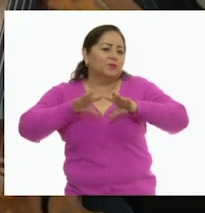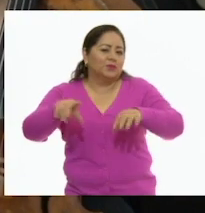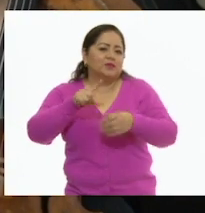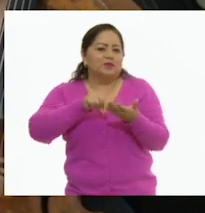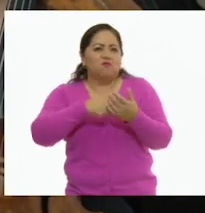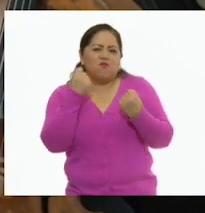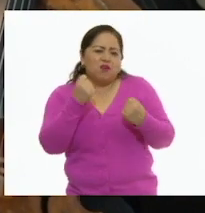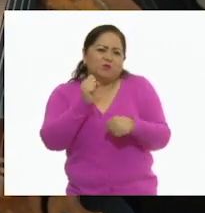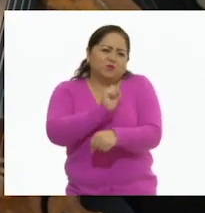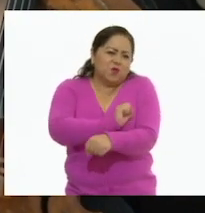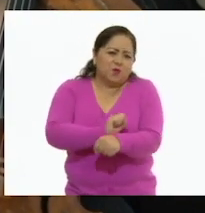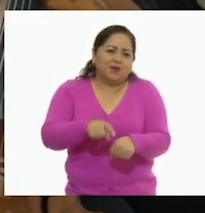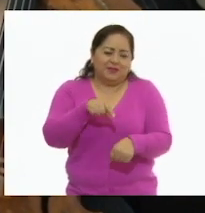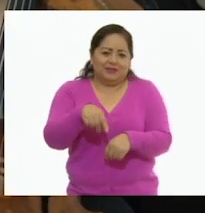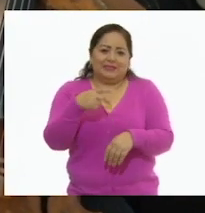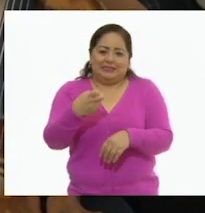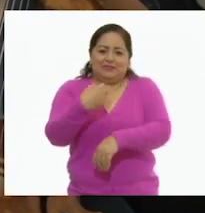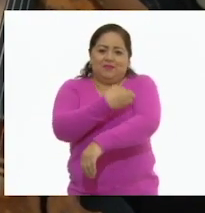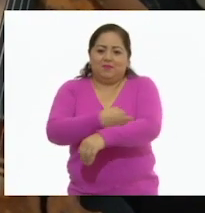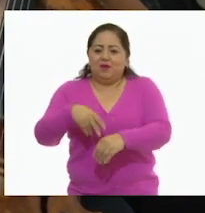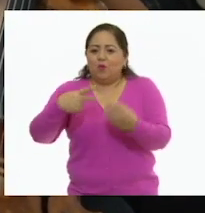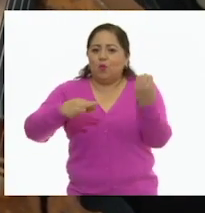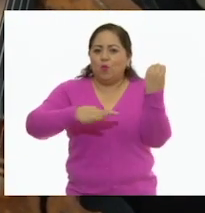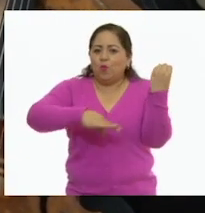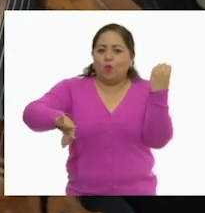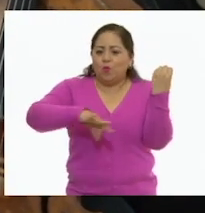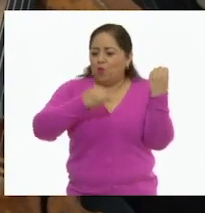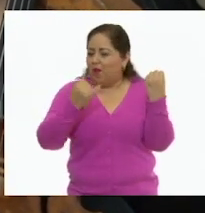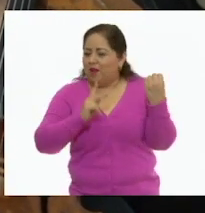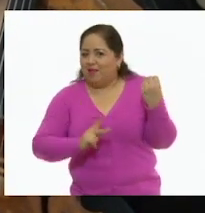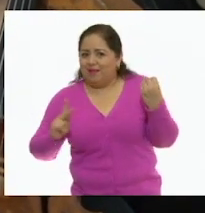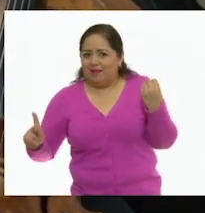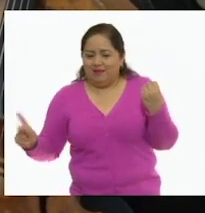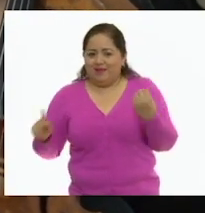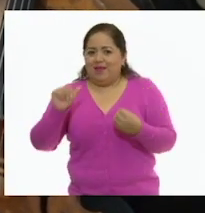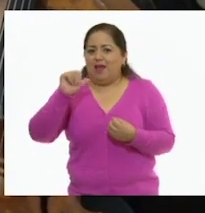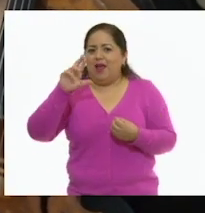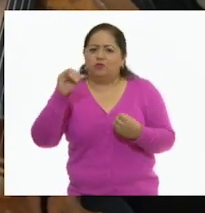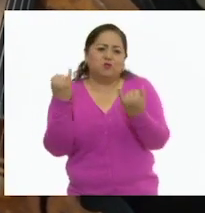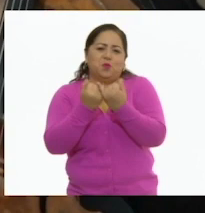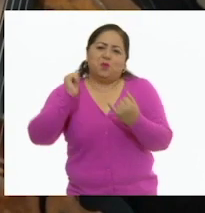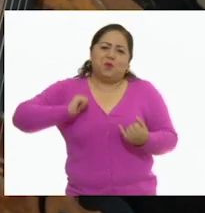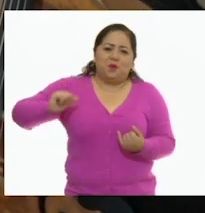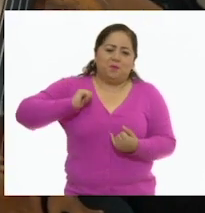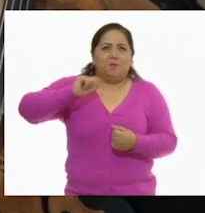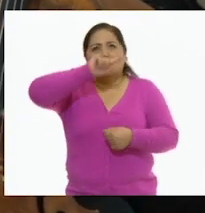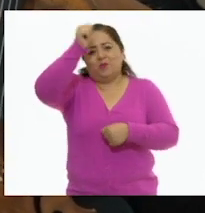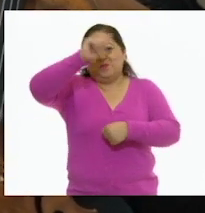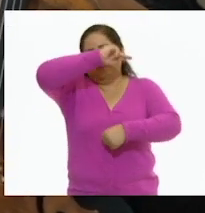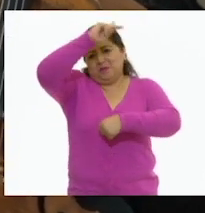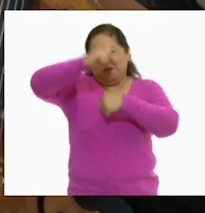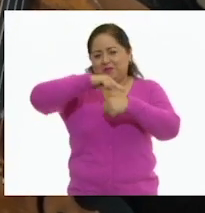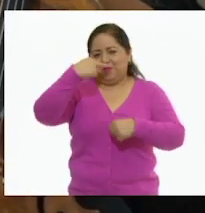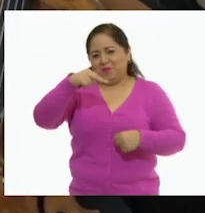esta familia, que es la familia de las cuerdas frotadas o de los arcos, como lo llaman en otros países.